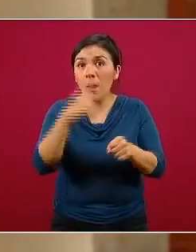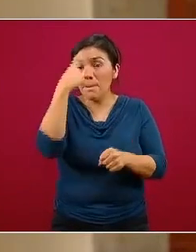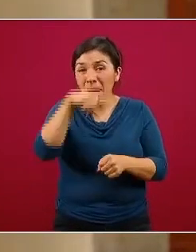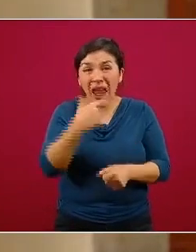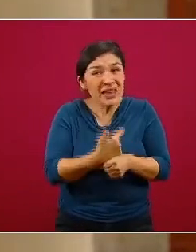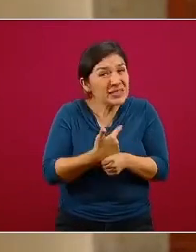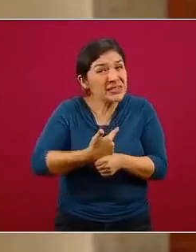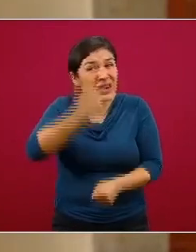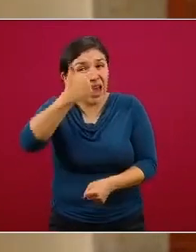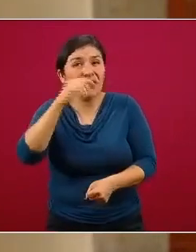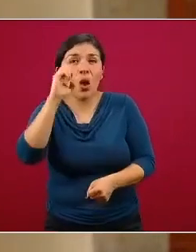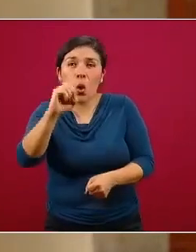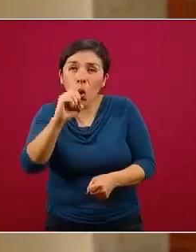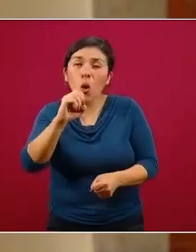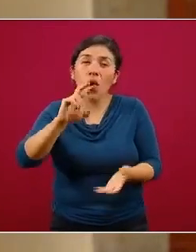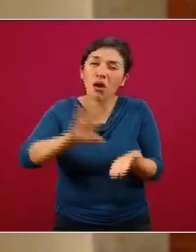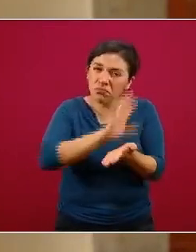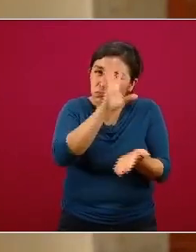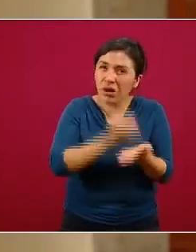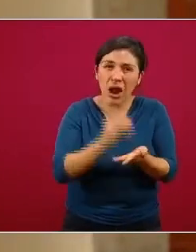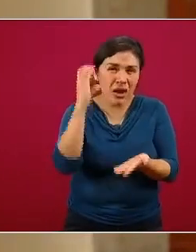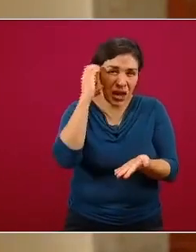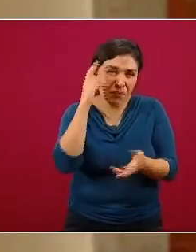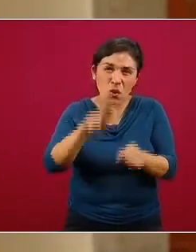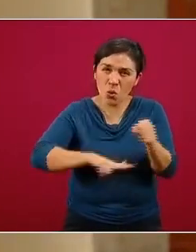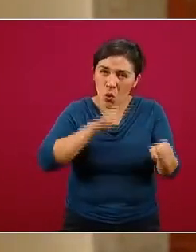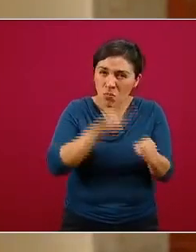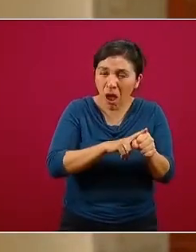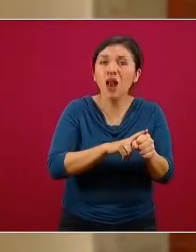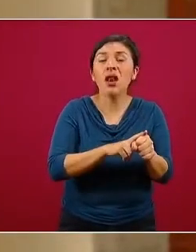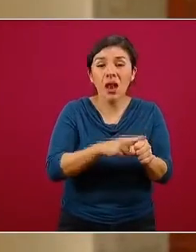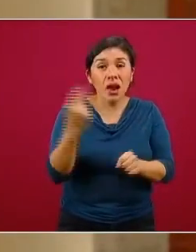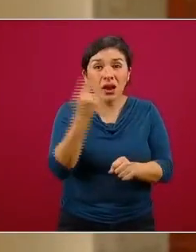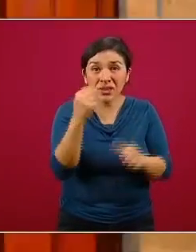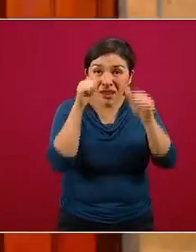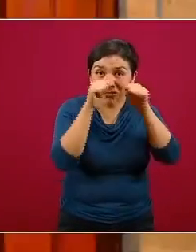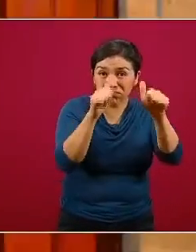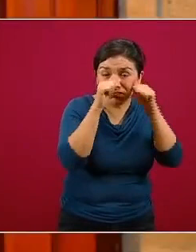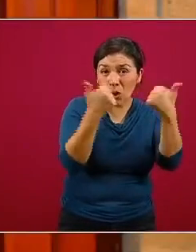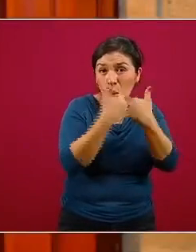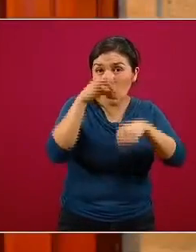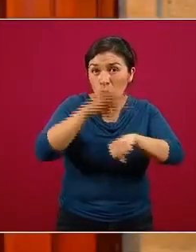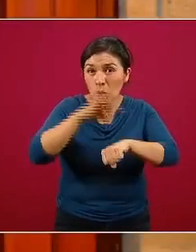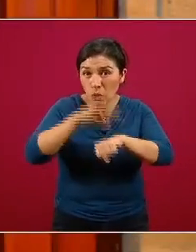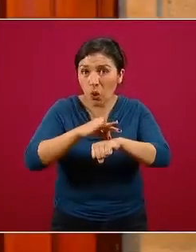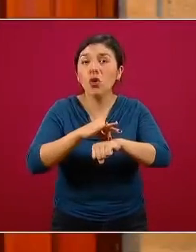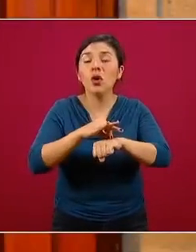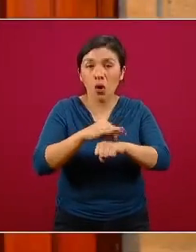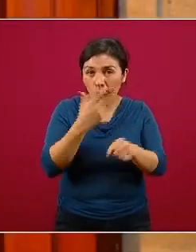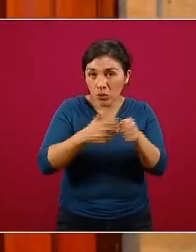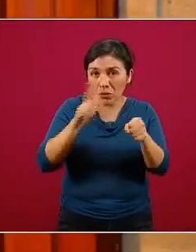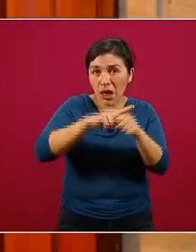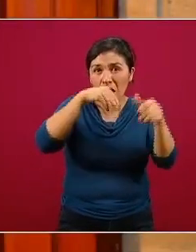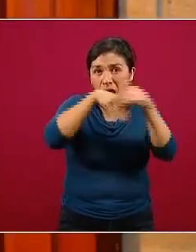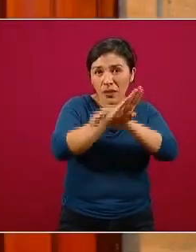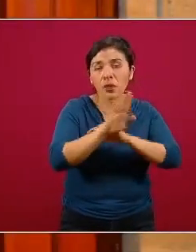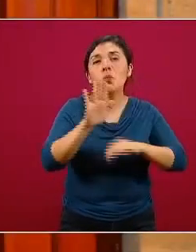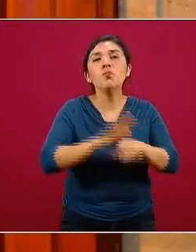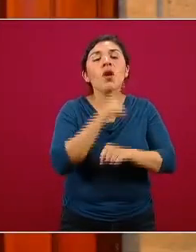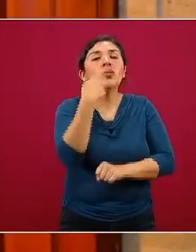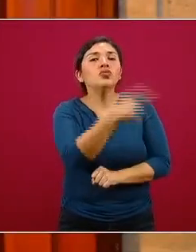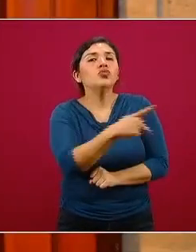terapia intensiva o con ventilador, o de cama general que requiere de una atención hospitalaria por